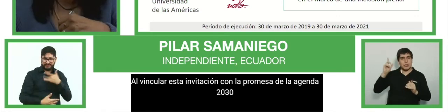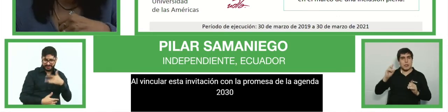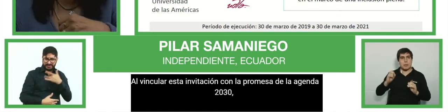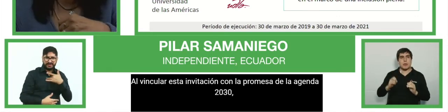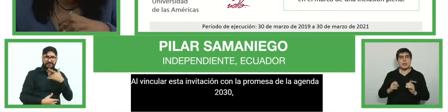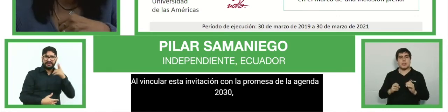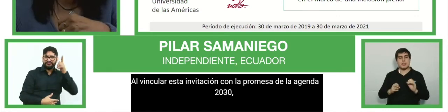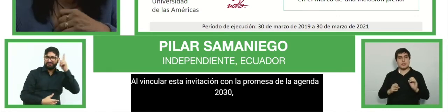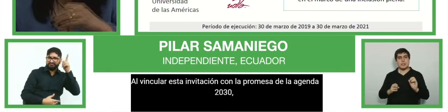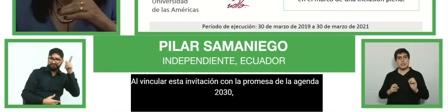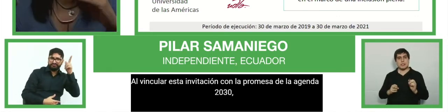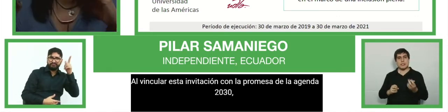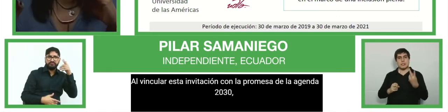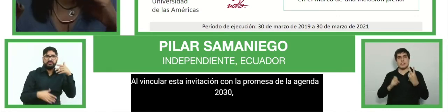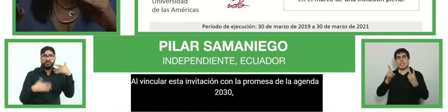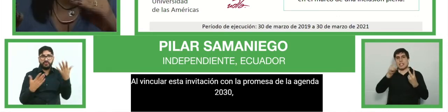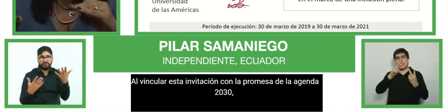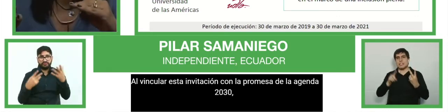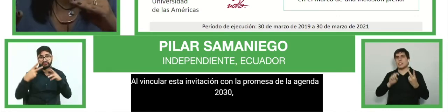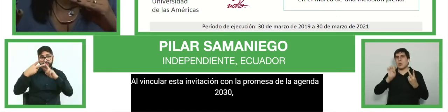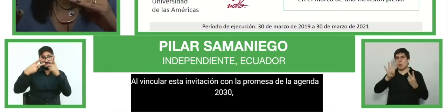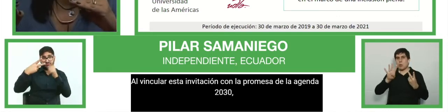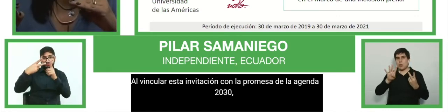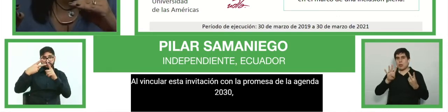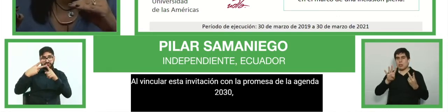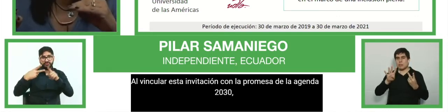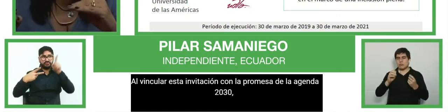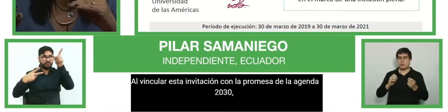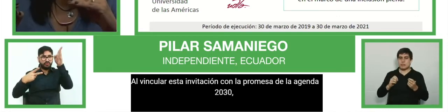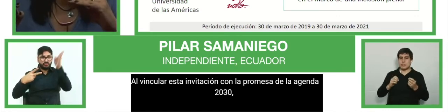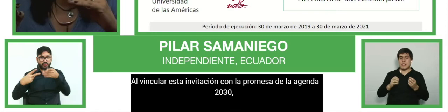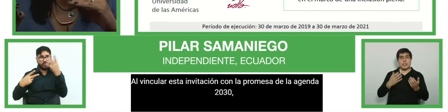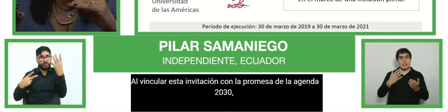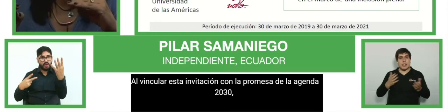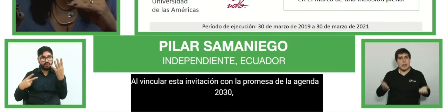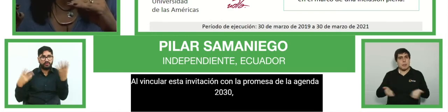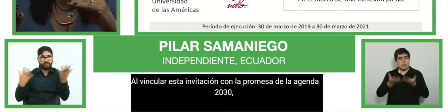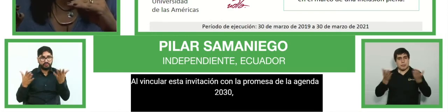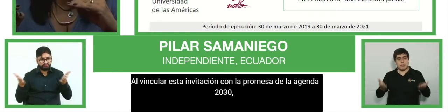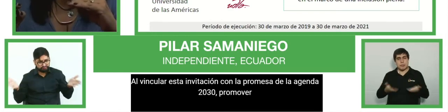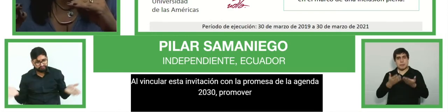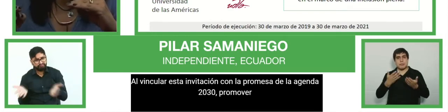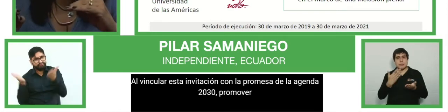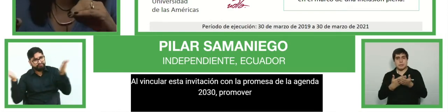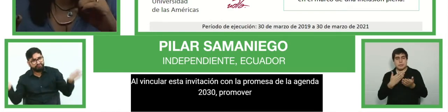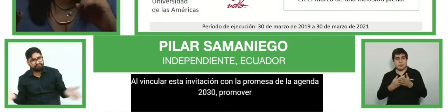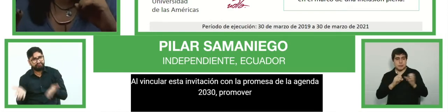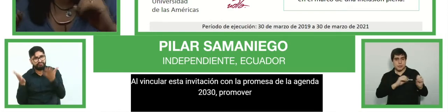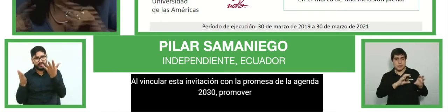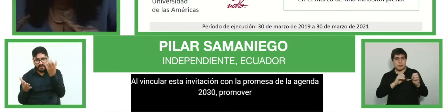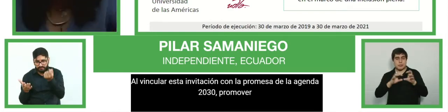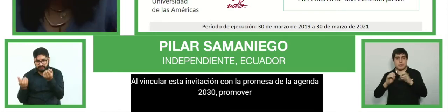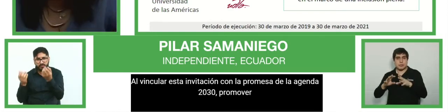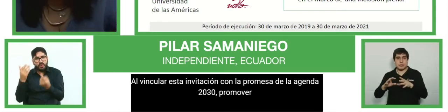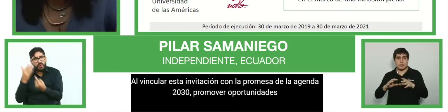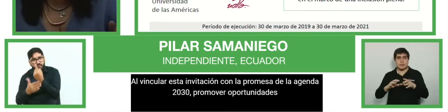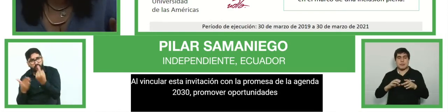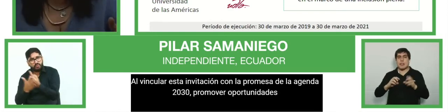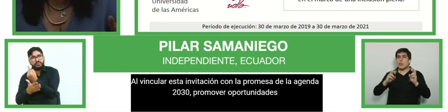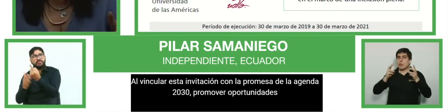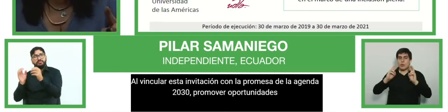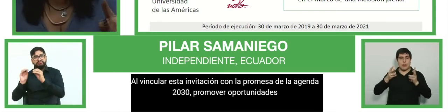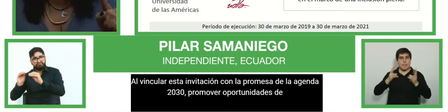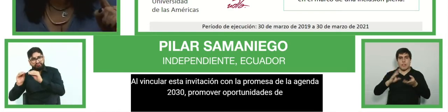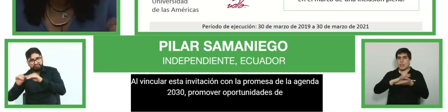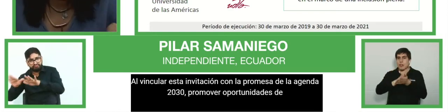S4. Promover oportunidades de aprendizaje durante toda la vida para